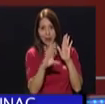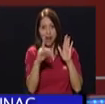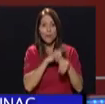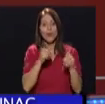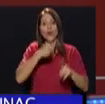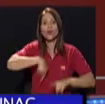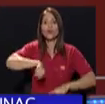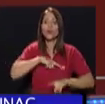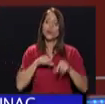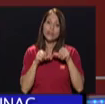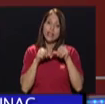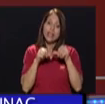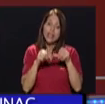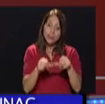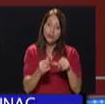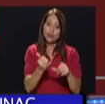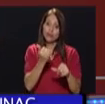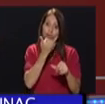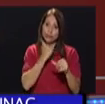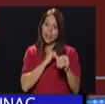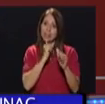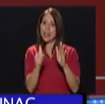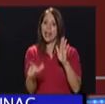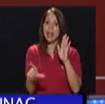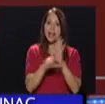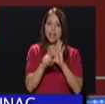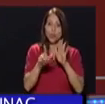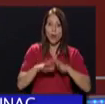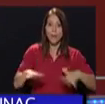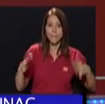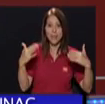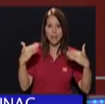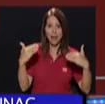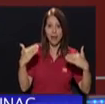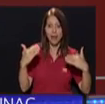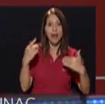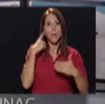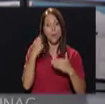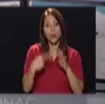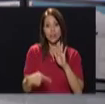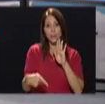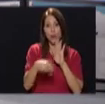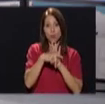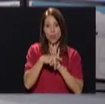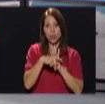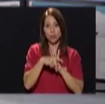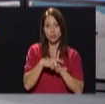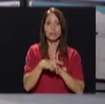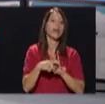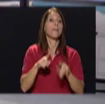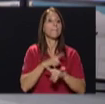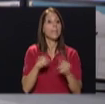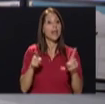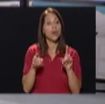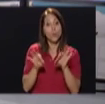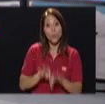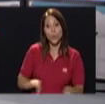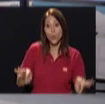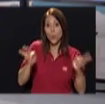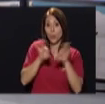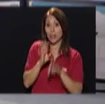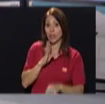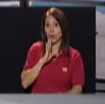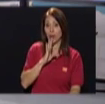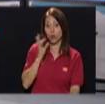seguimos cometiendo ese delito ambiental, que por decirlo de esa manera, porque está prohibido hacerlo. Pero valioso